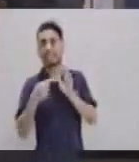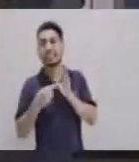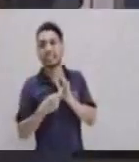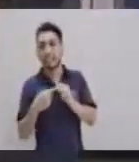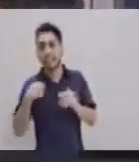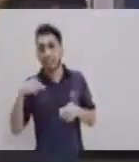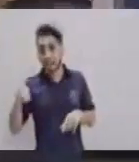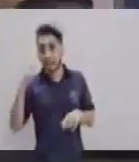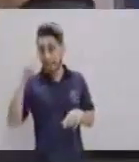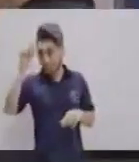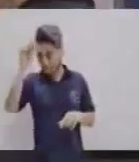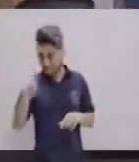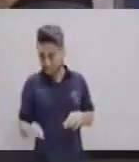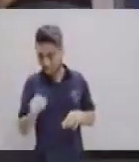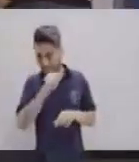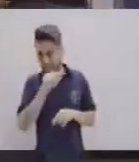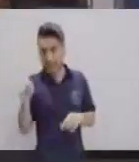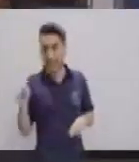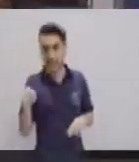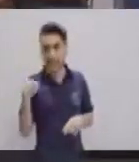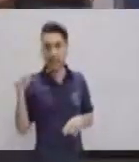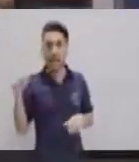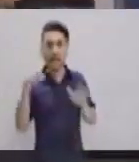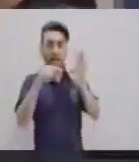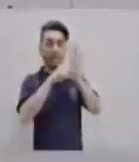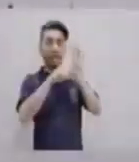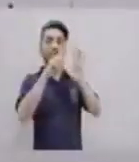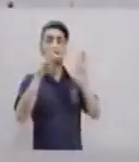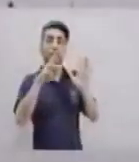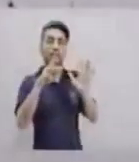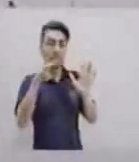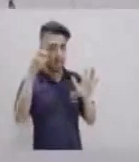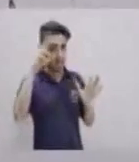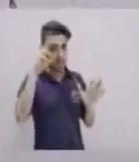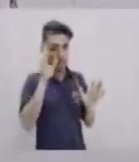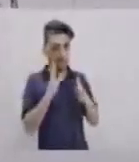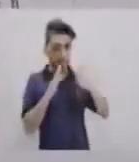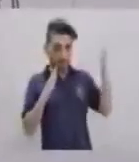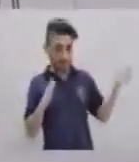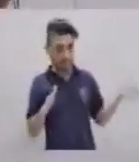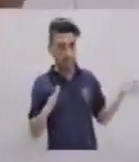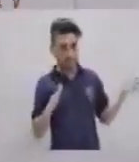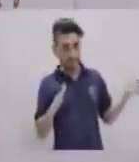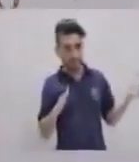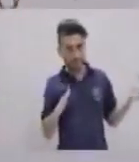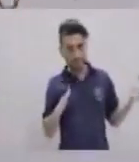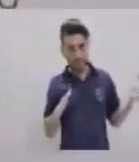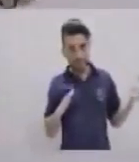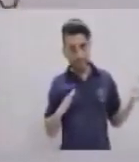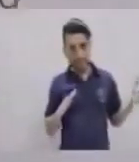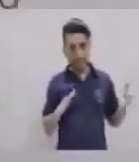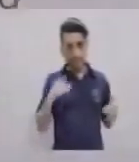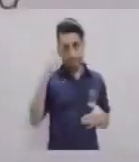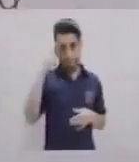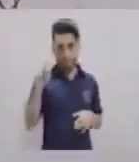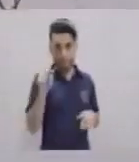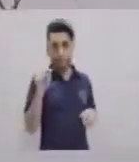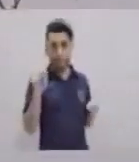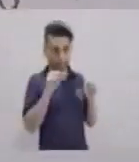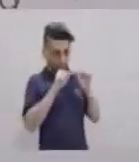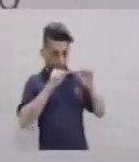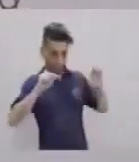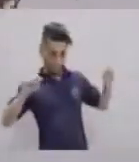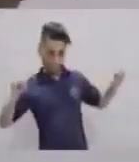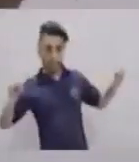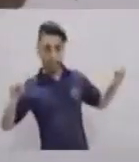que en esta gráfica, en negativo 3, recuérdense que es en el caso de las horizontales, en